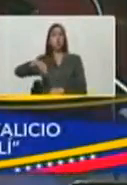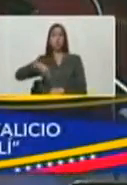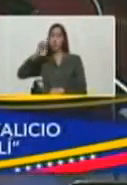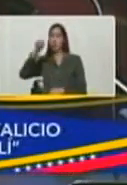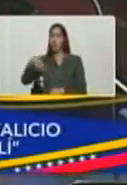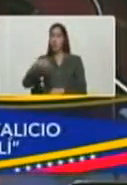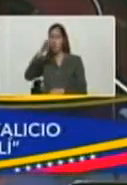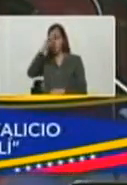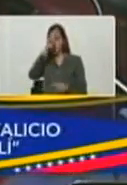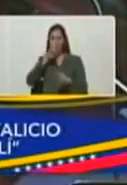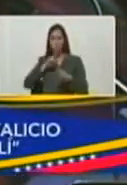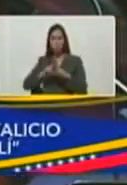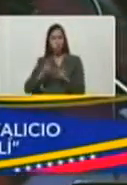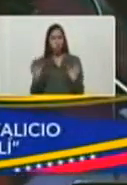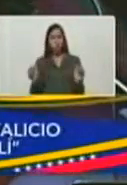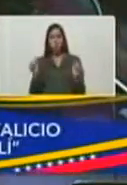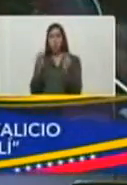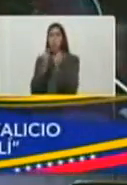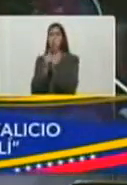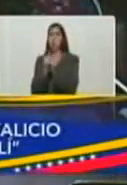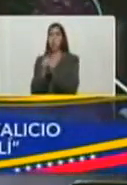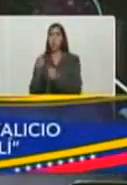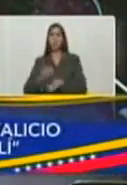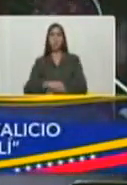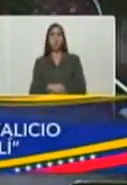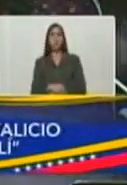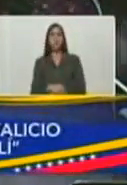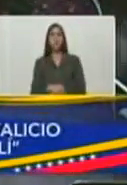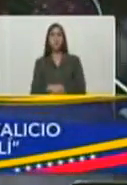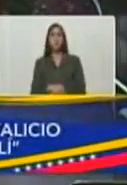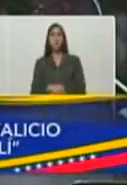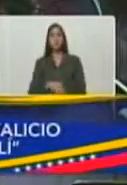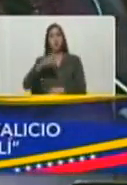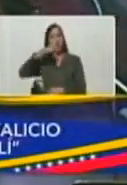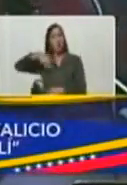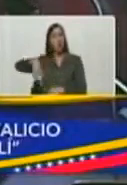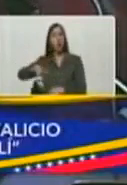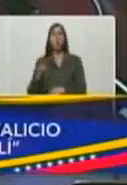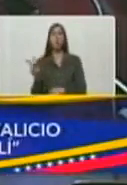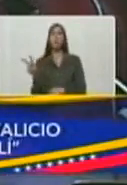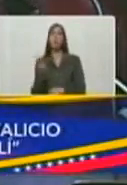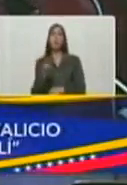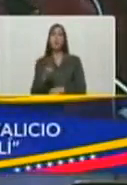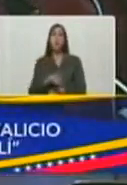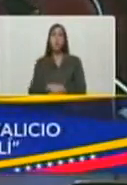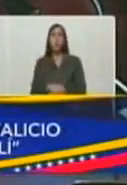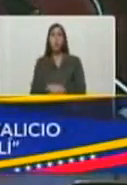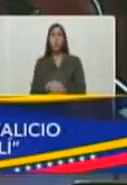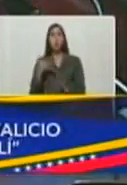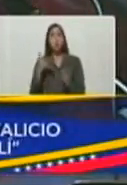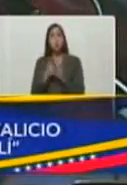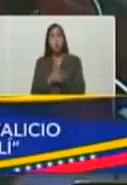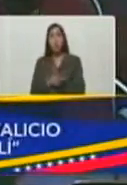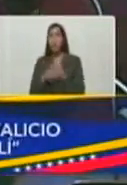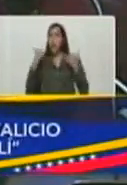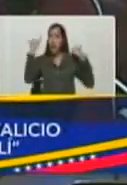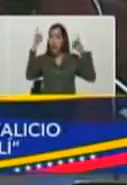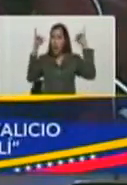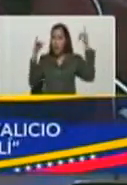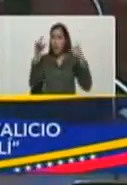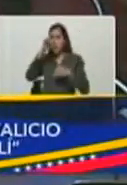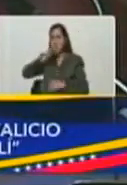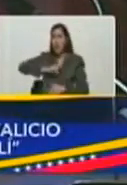honor estar acompañando al pueblo de Venezuela en este aniversario, un